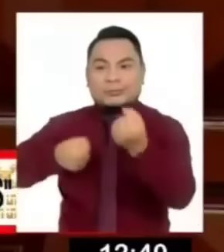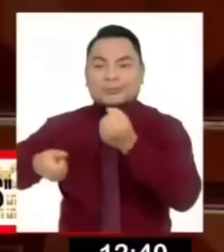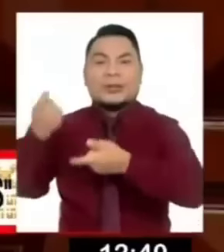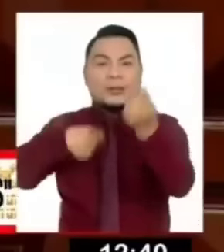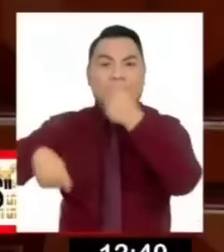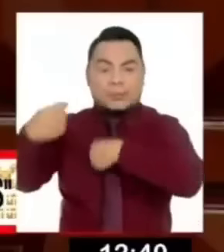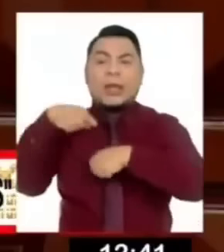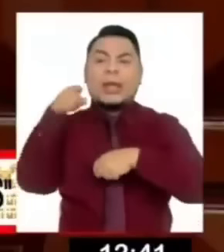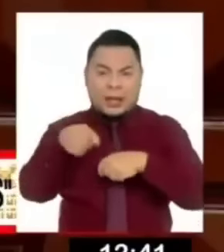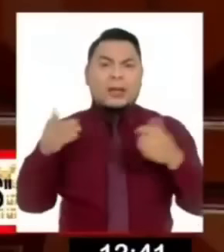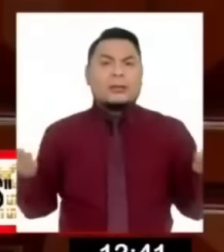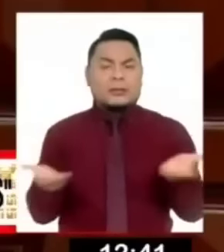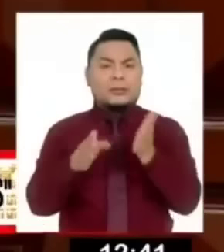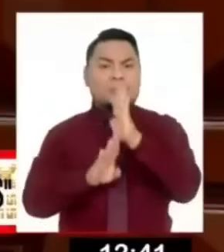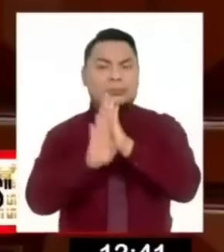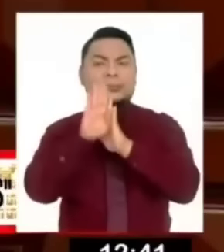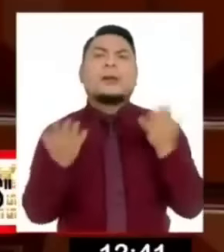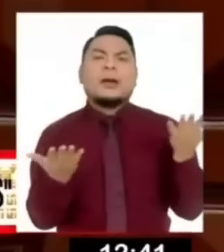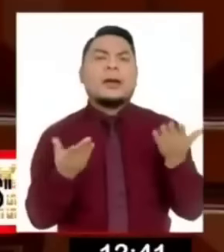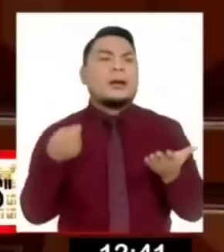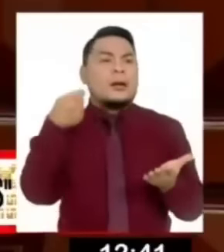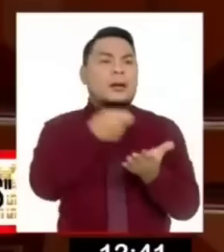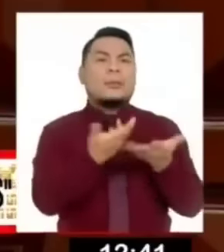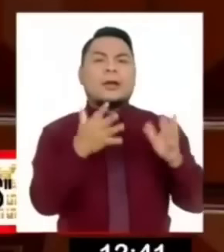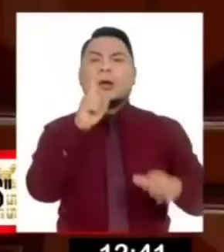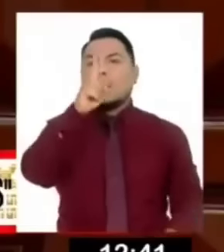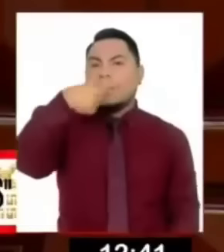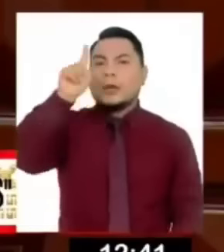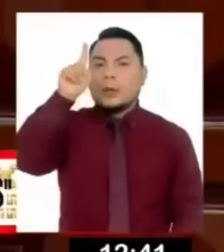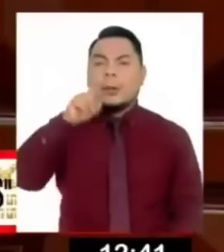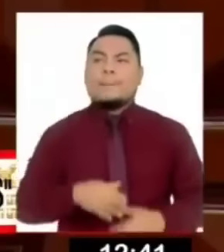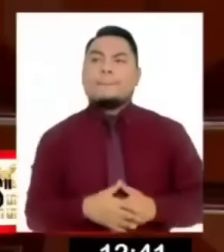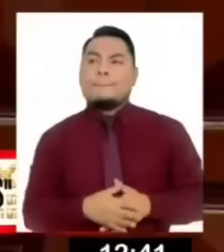productividad a más de